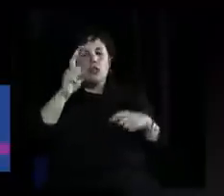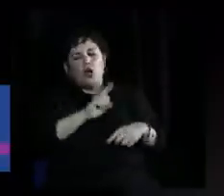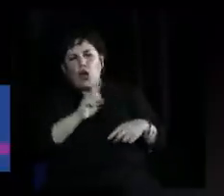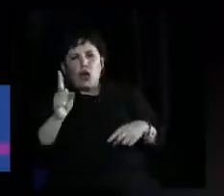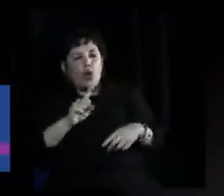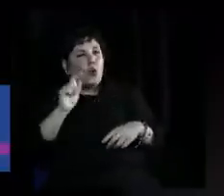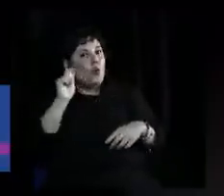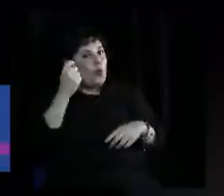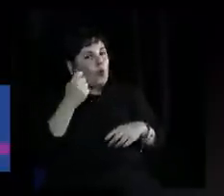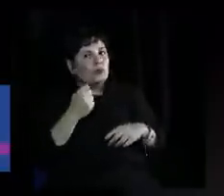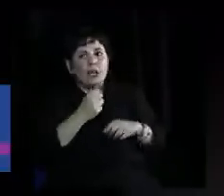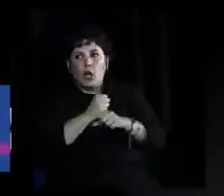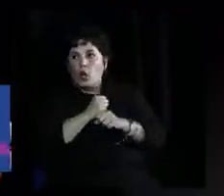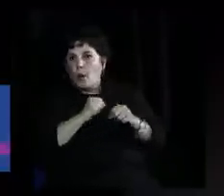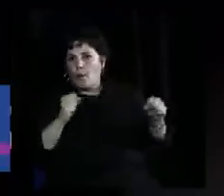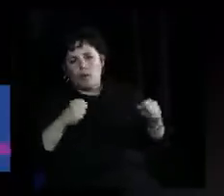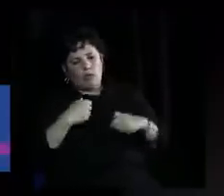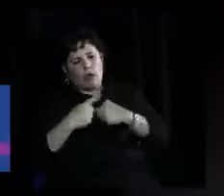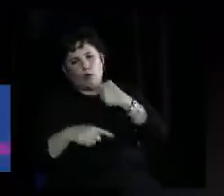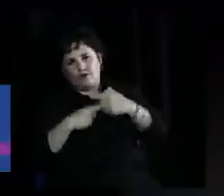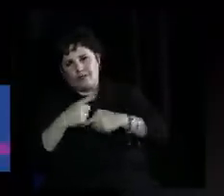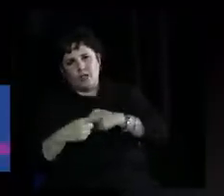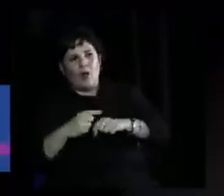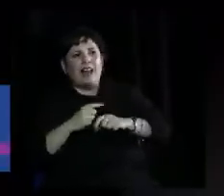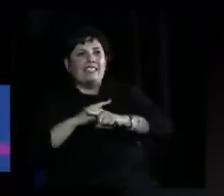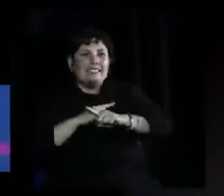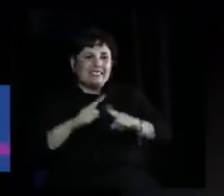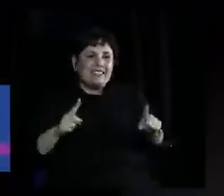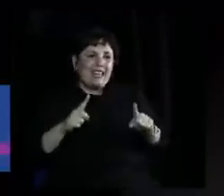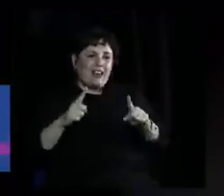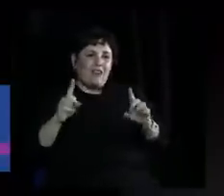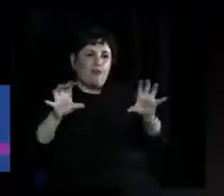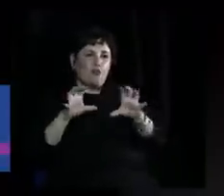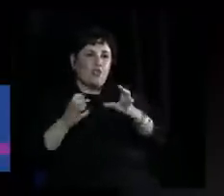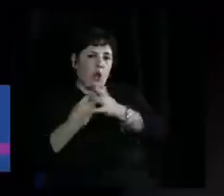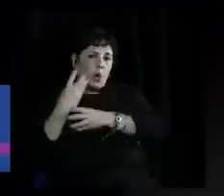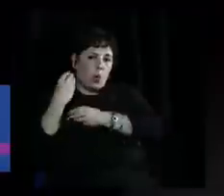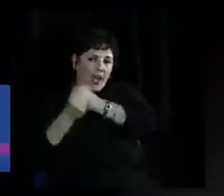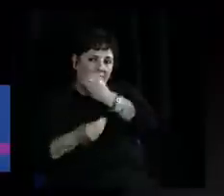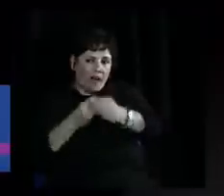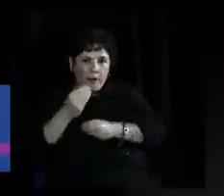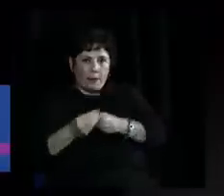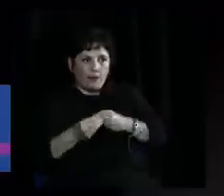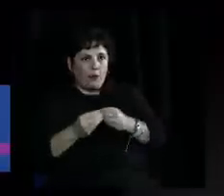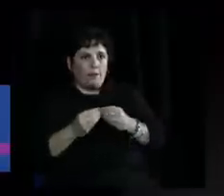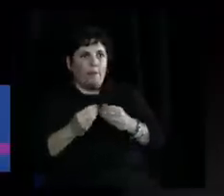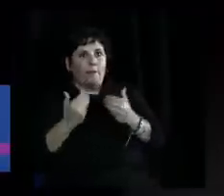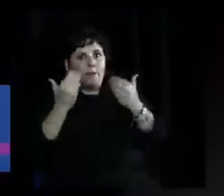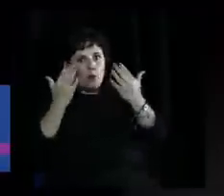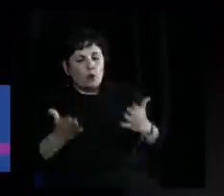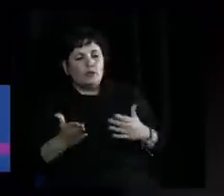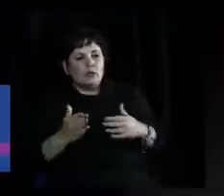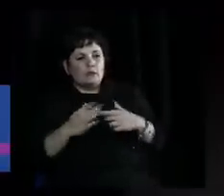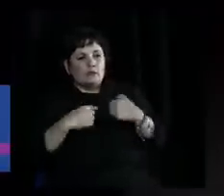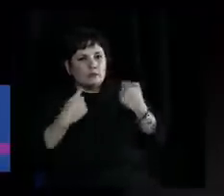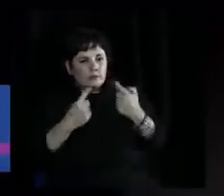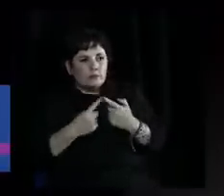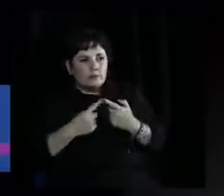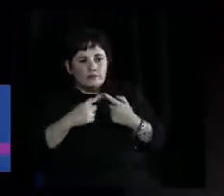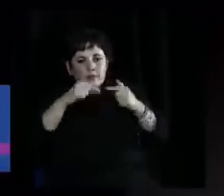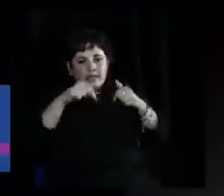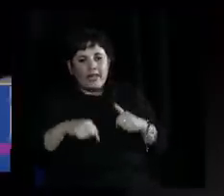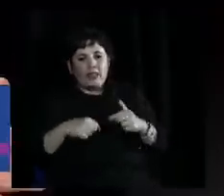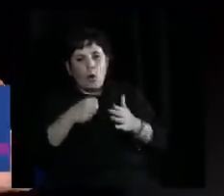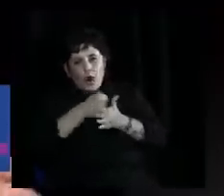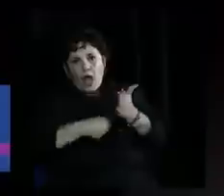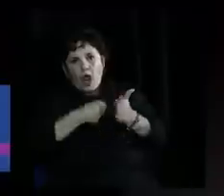que UTE no se puede sostener si no ingresa funcionarios ni funcionarias. Si no se cubre el personal, por lo tanto nosotros en esta es una